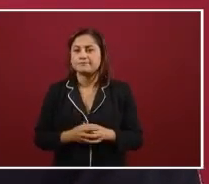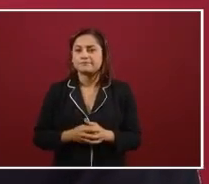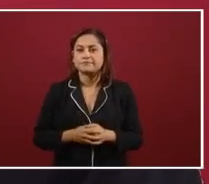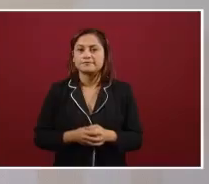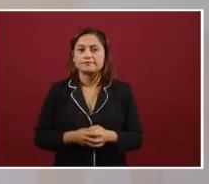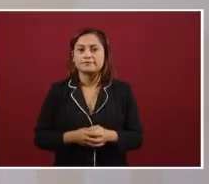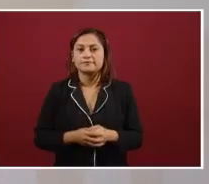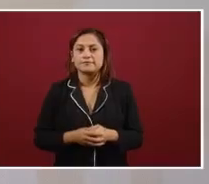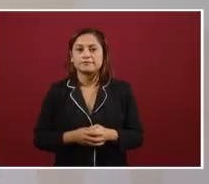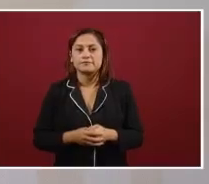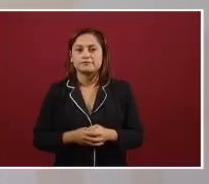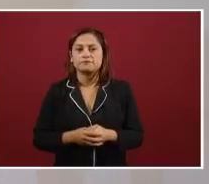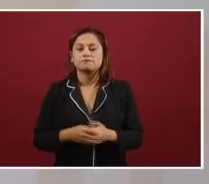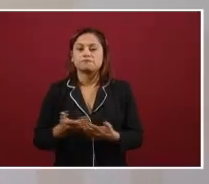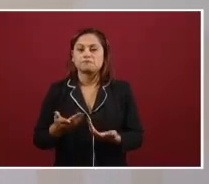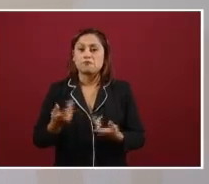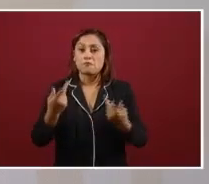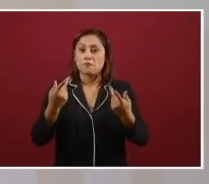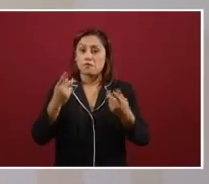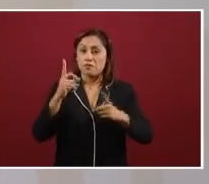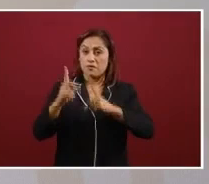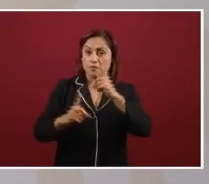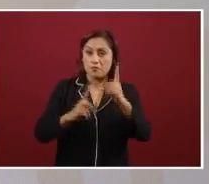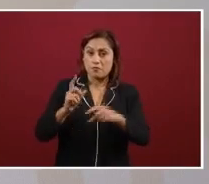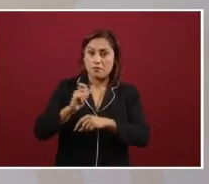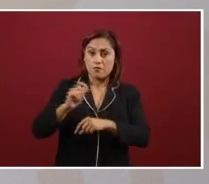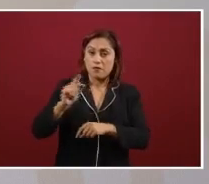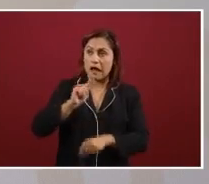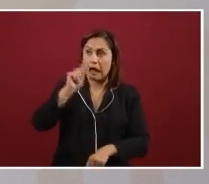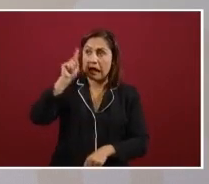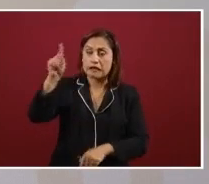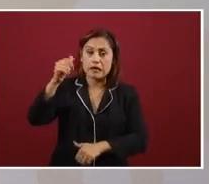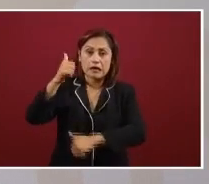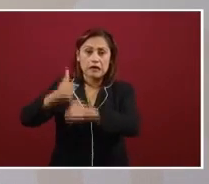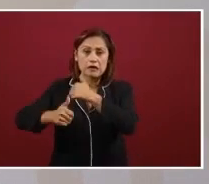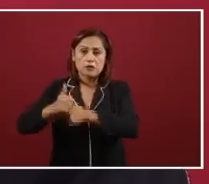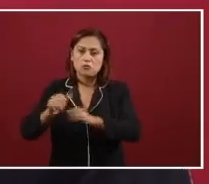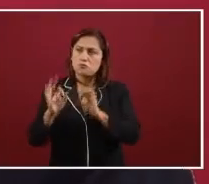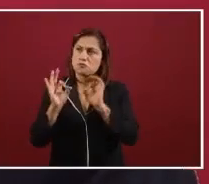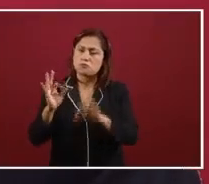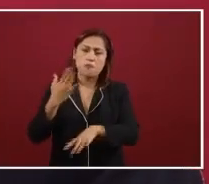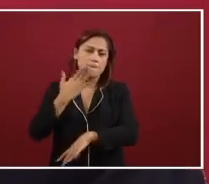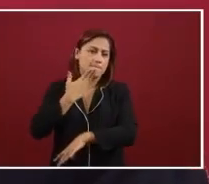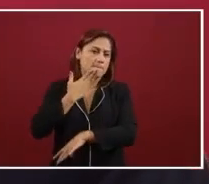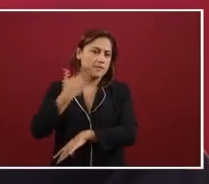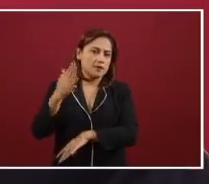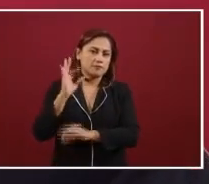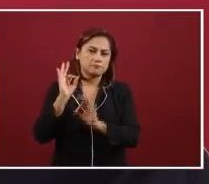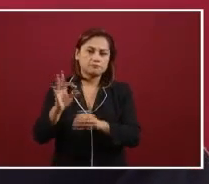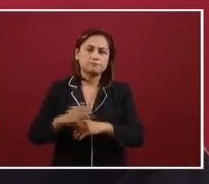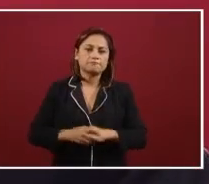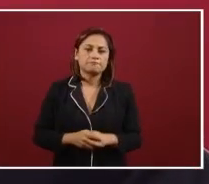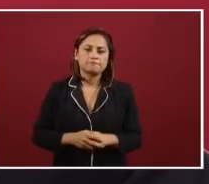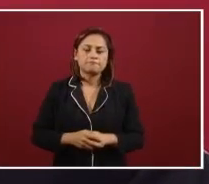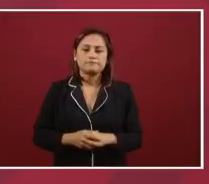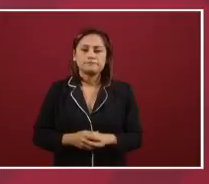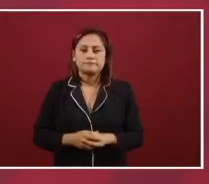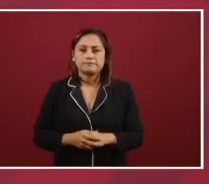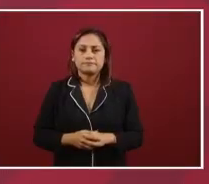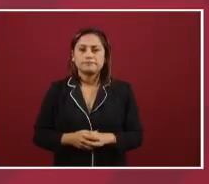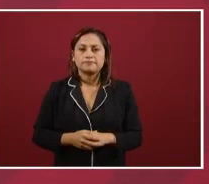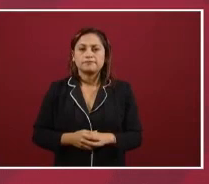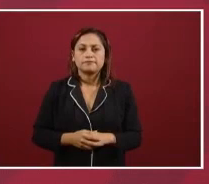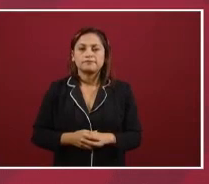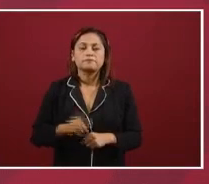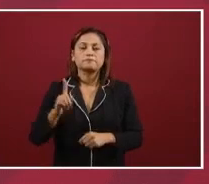Está haciendo muy buen papel la delegación de deportistas mexicanos